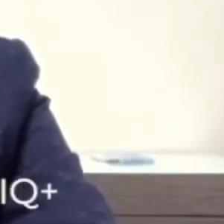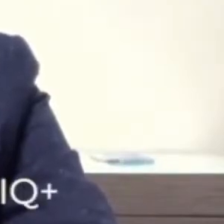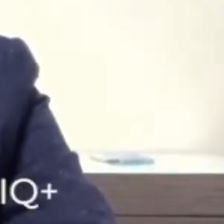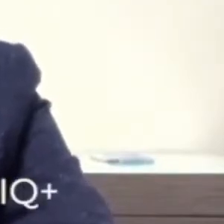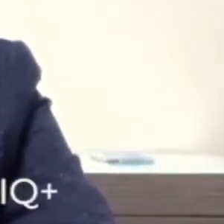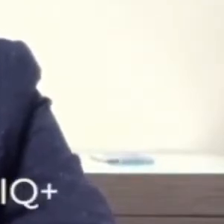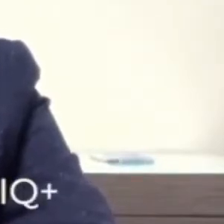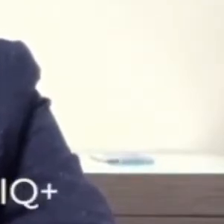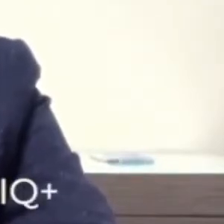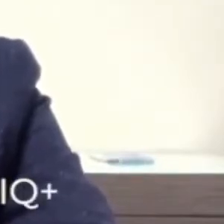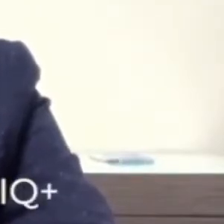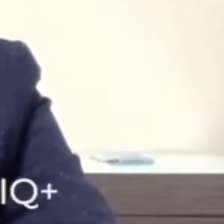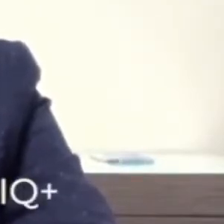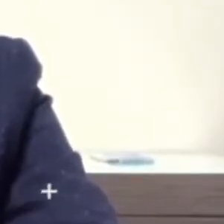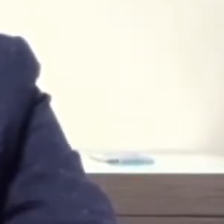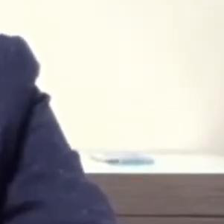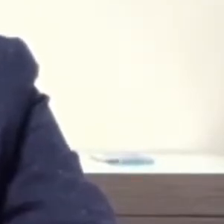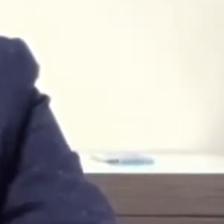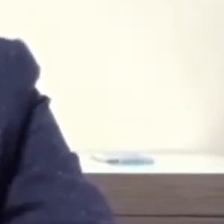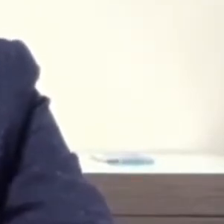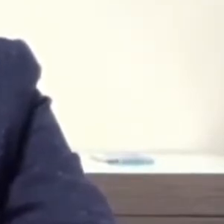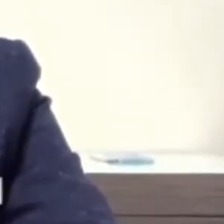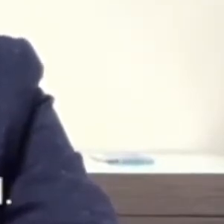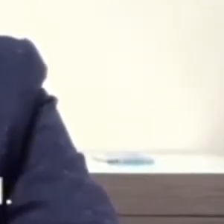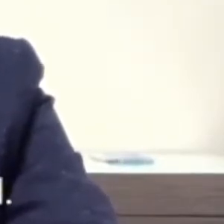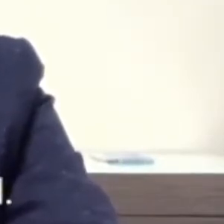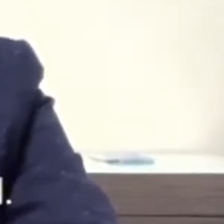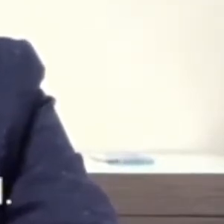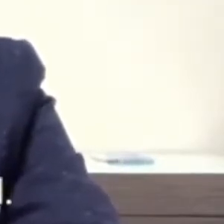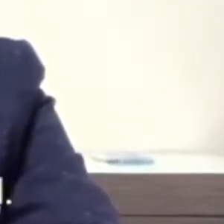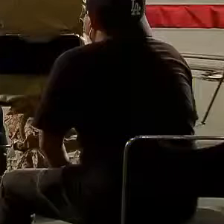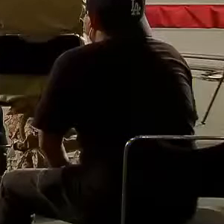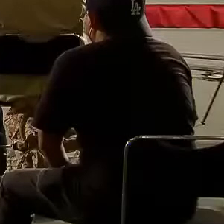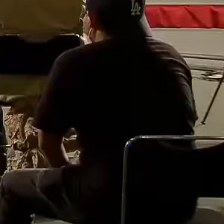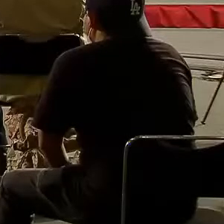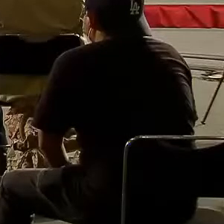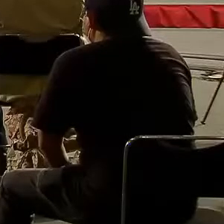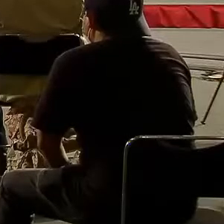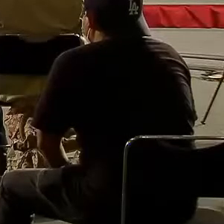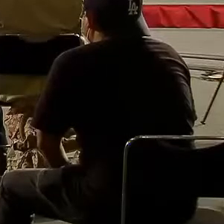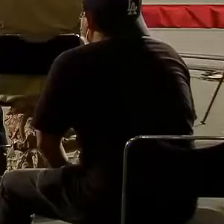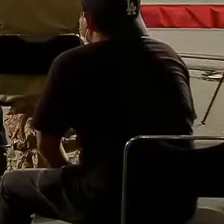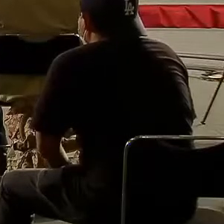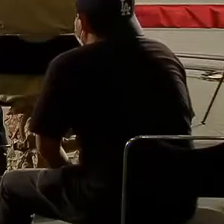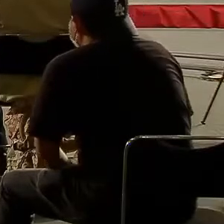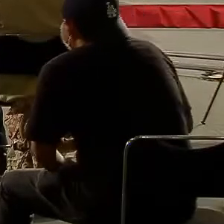diversidad LGBTIQ+ es ser más como sociedad.